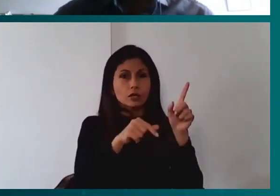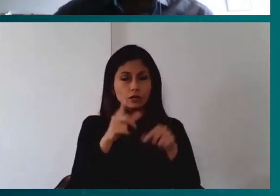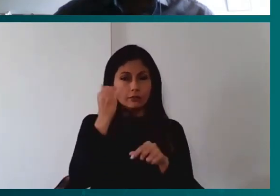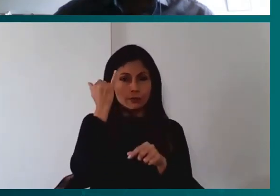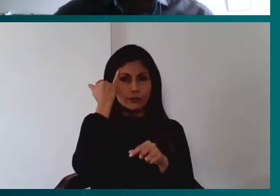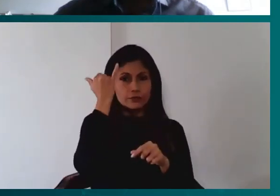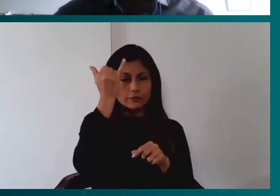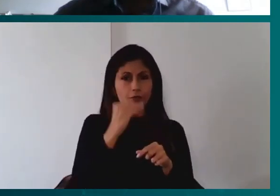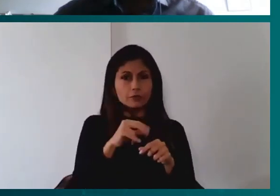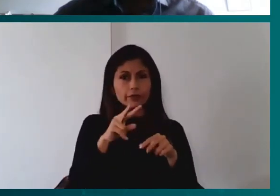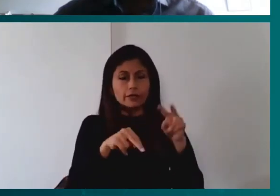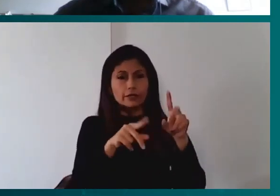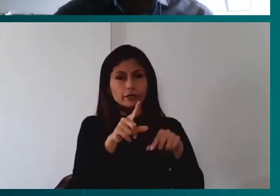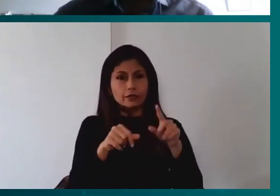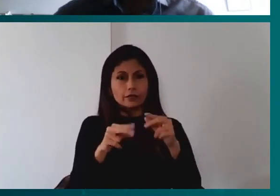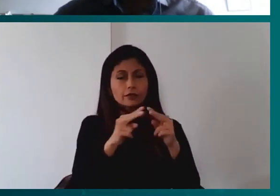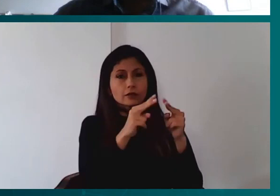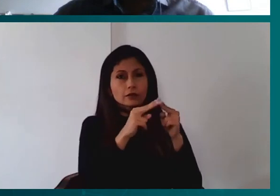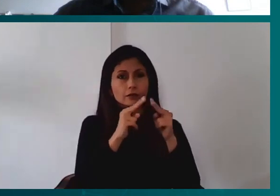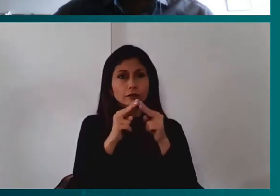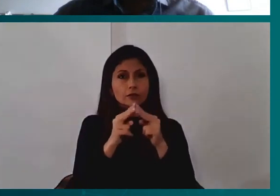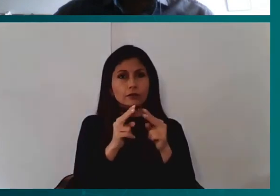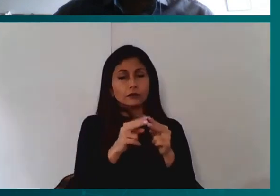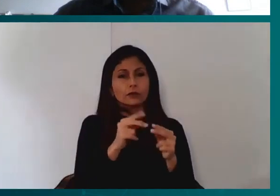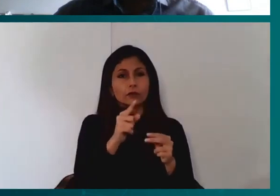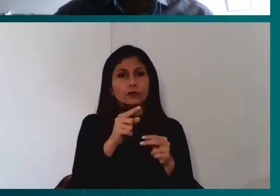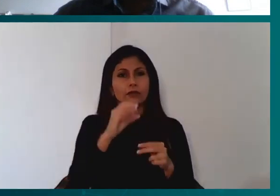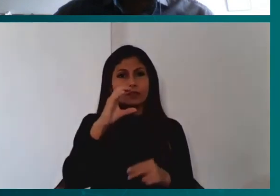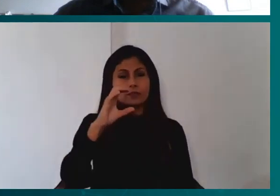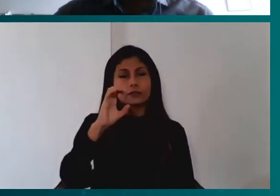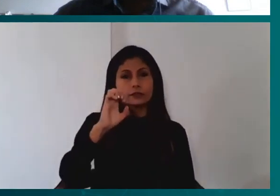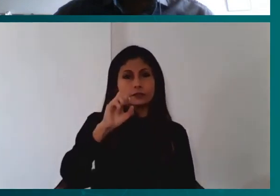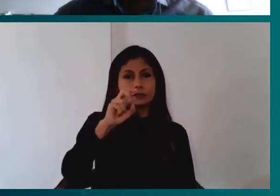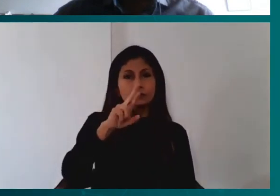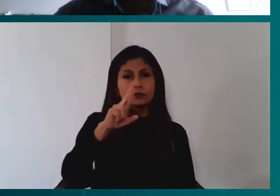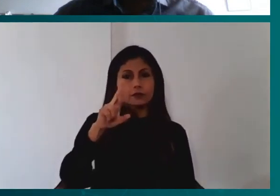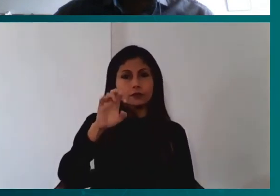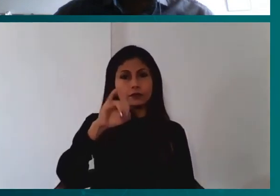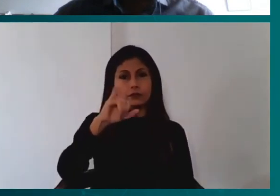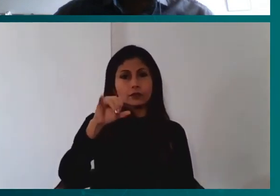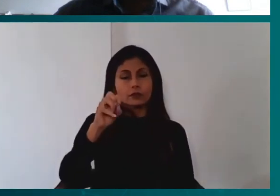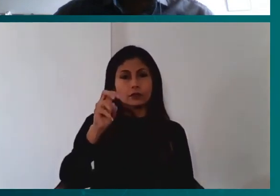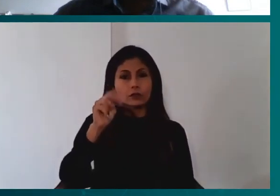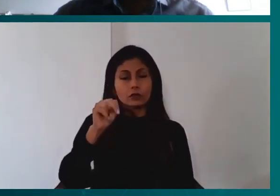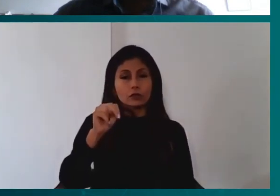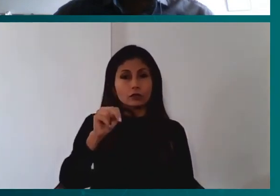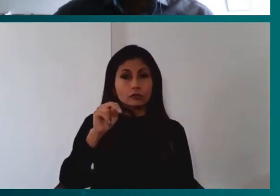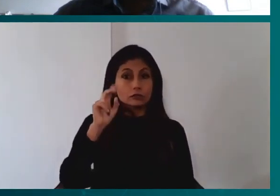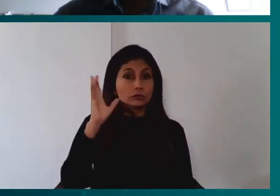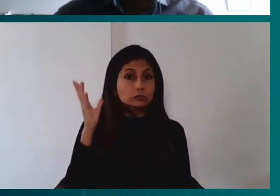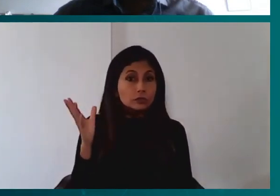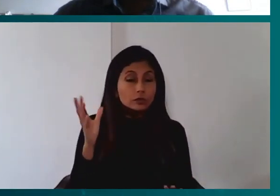similares, por ejemplo, en Cerrejón, no necesariamente con olores. De